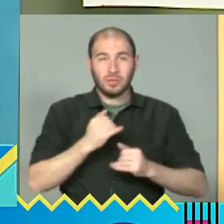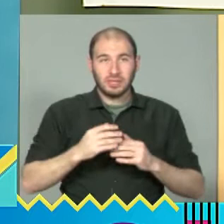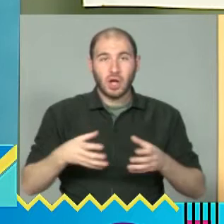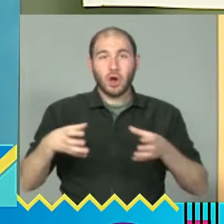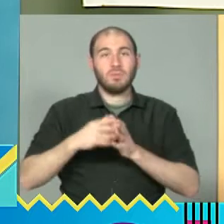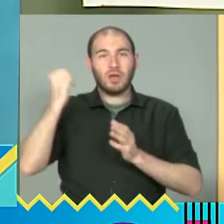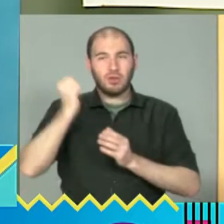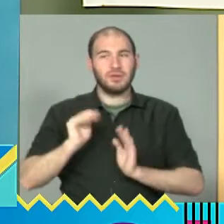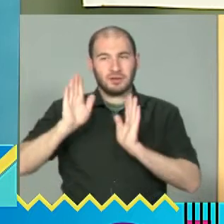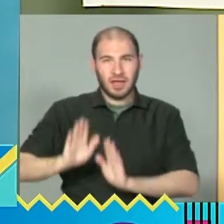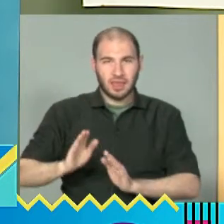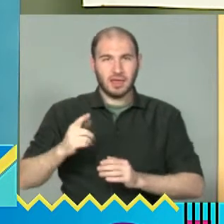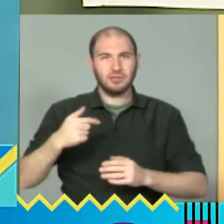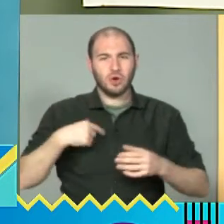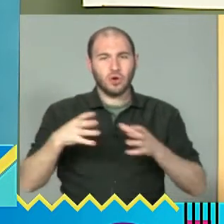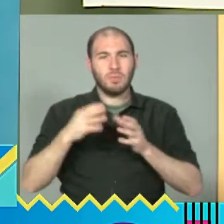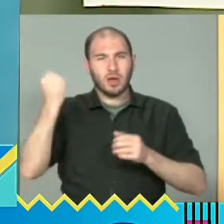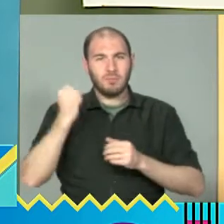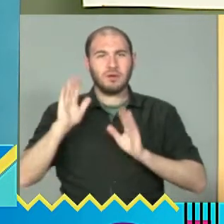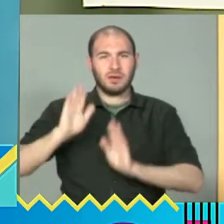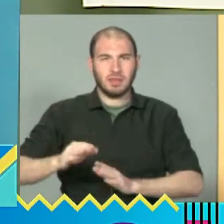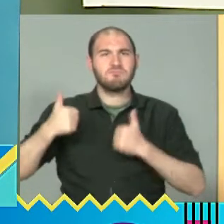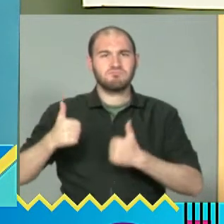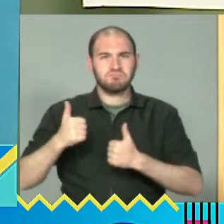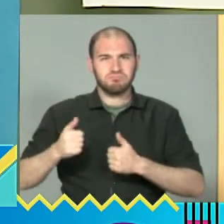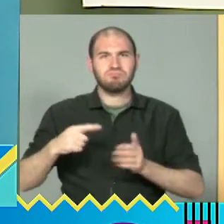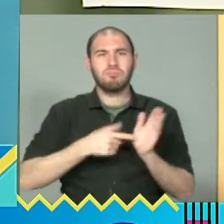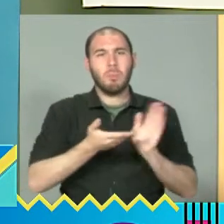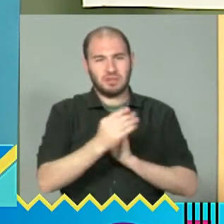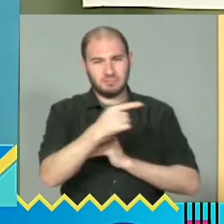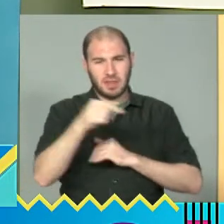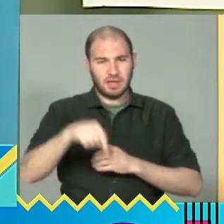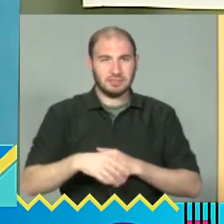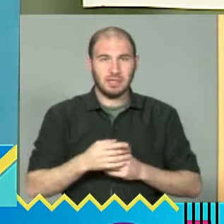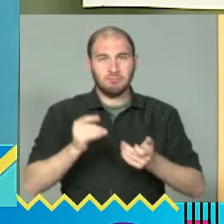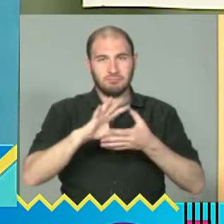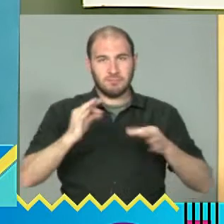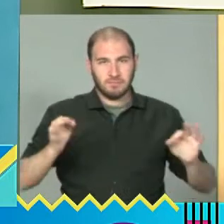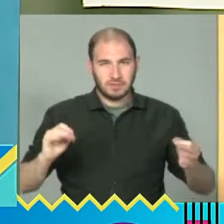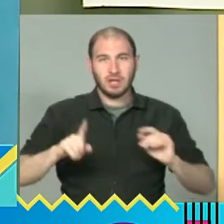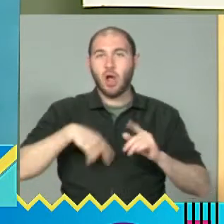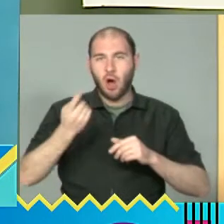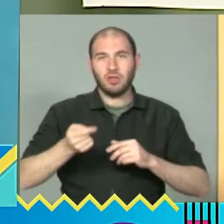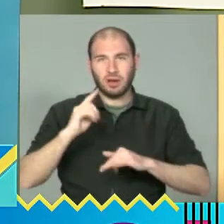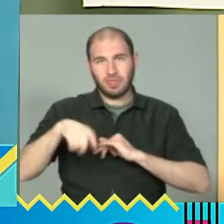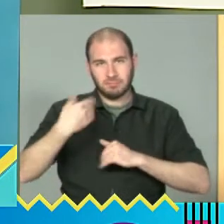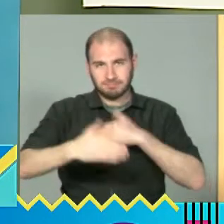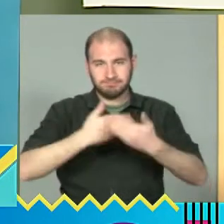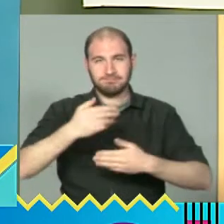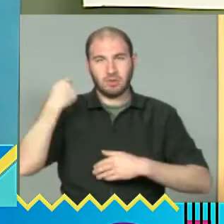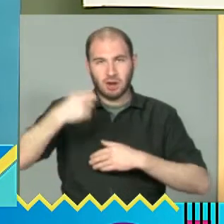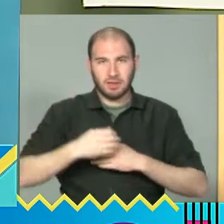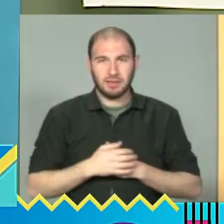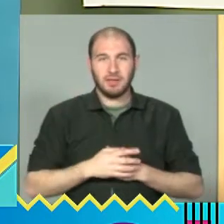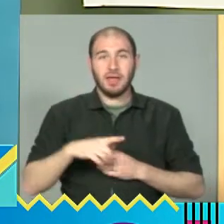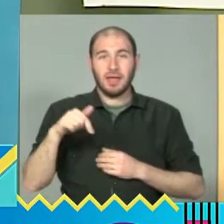equipo económico, dijo, ratifico mi equipo económico, es muy bueno y lo demostró esta semana. Con estas frases y con algunas más que vamos a estar dando a lo largo del programa,